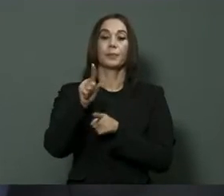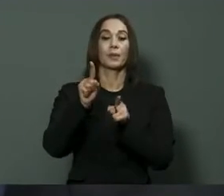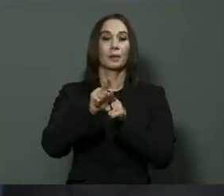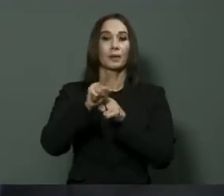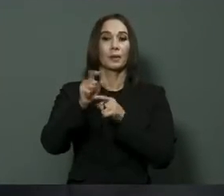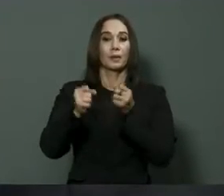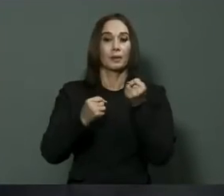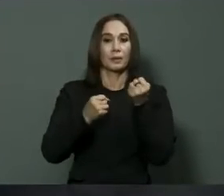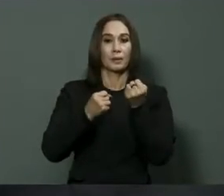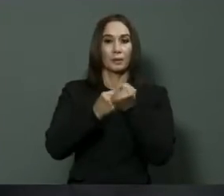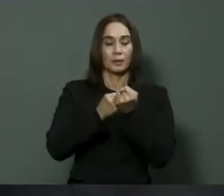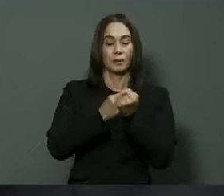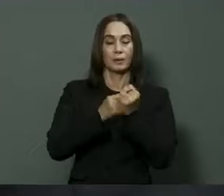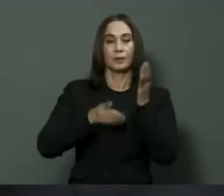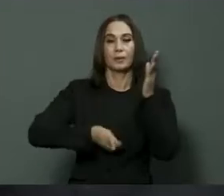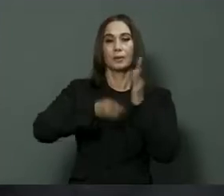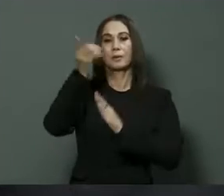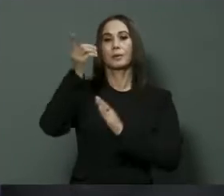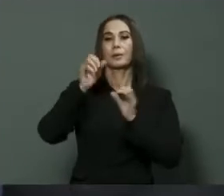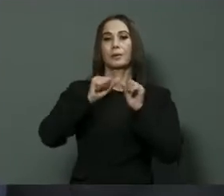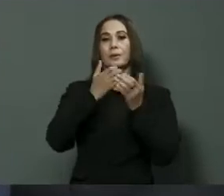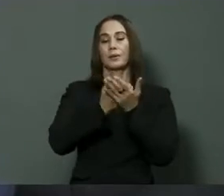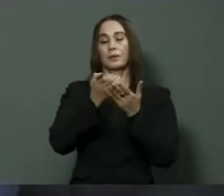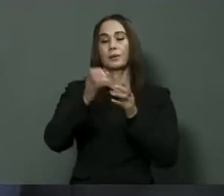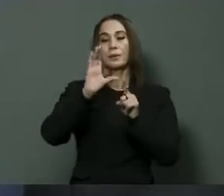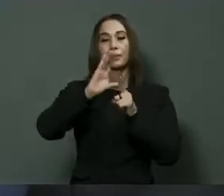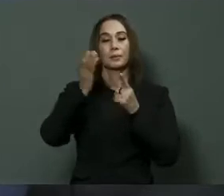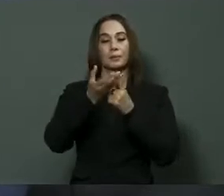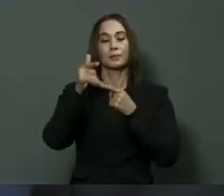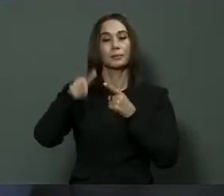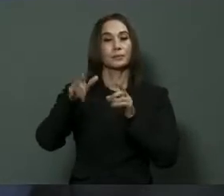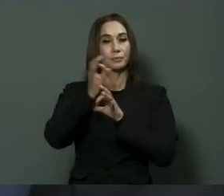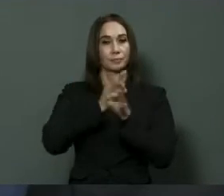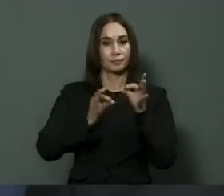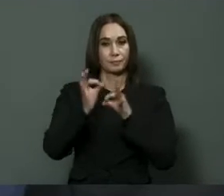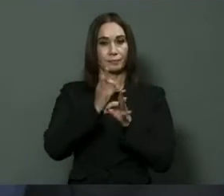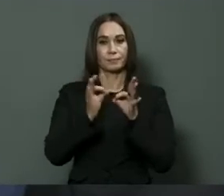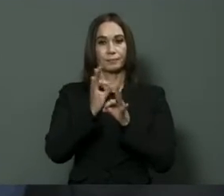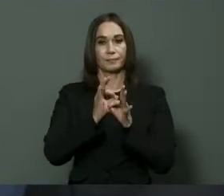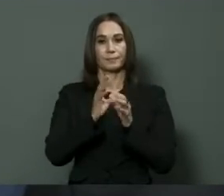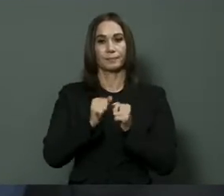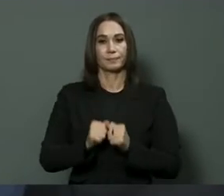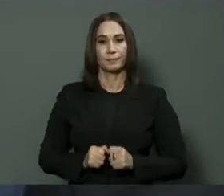aportando al desarrollo económico, social y cultural de esta región.